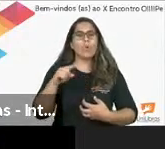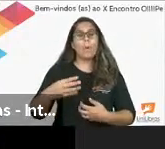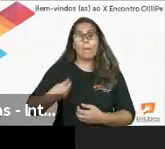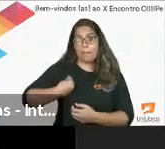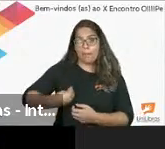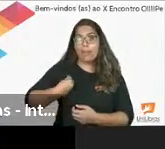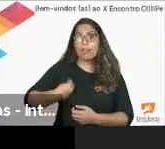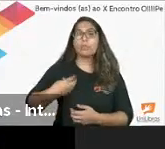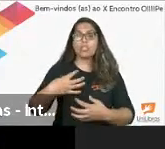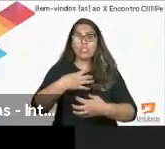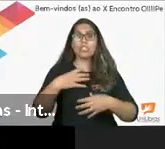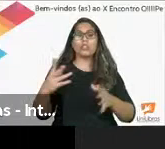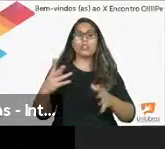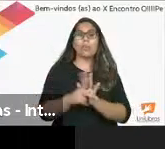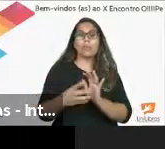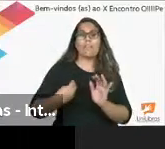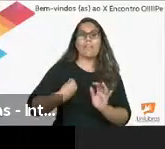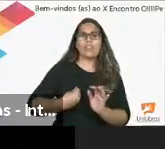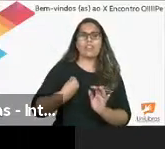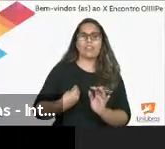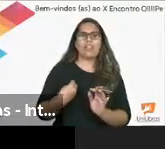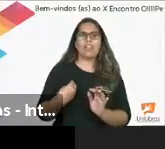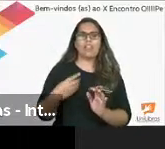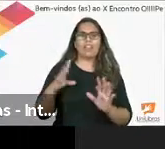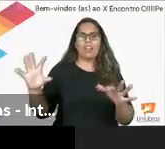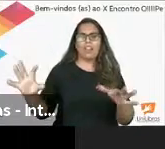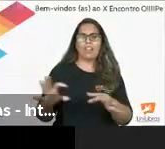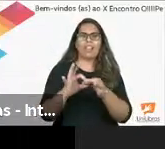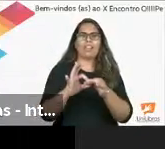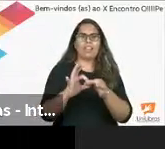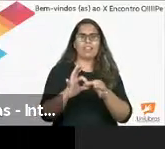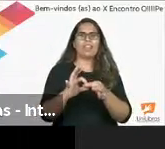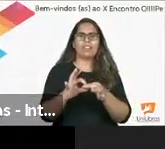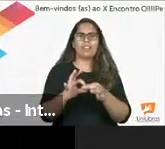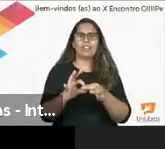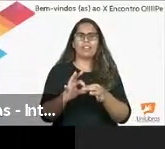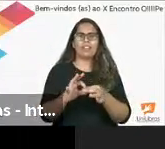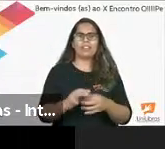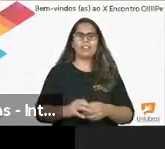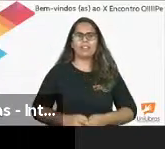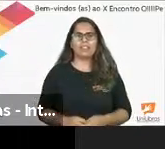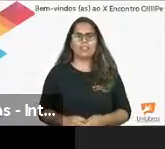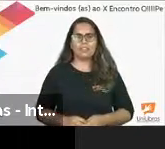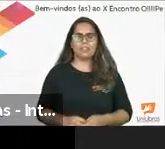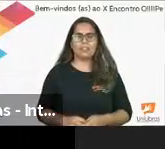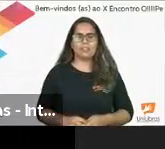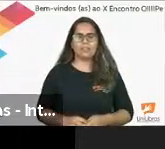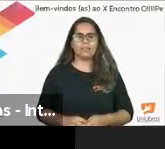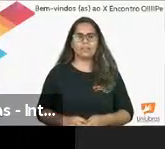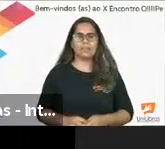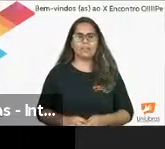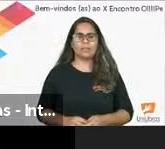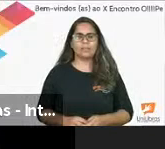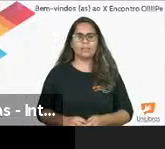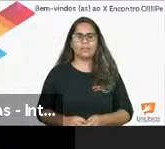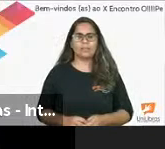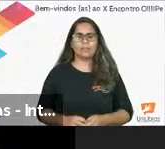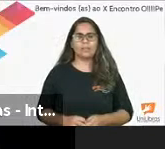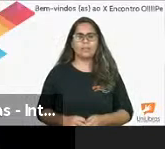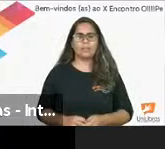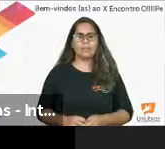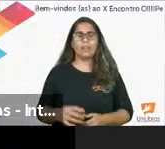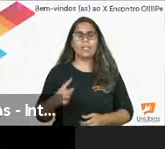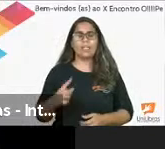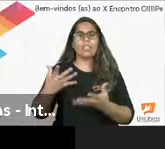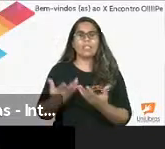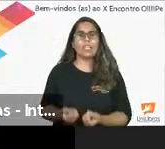de vida de este encuentro de este con este encuentro que está teniendo lugar aquí, hace parte del modo de vida de